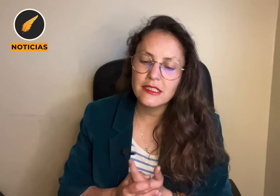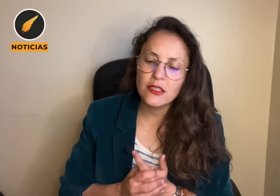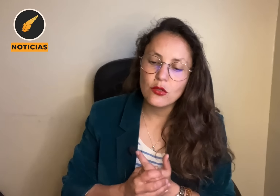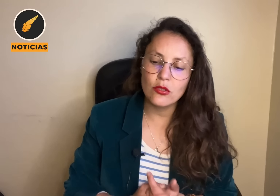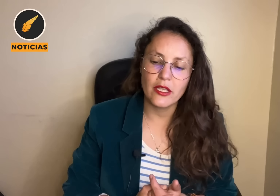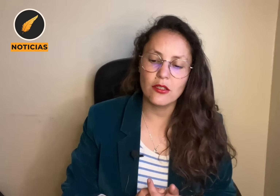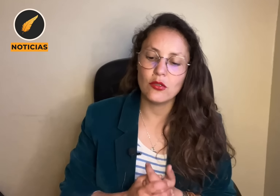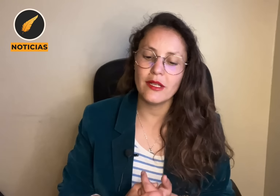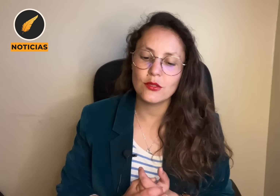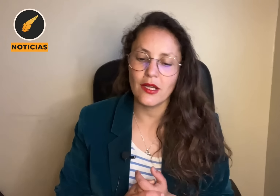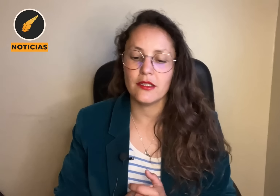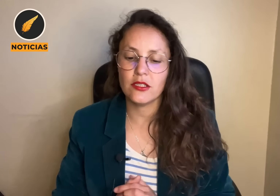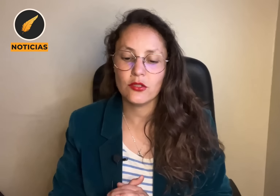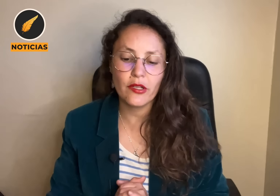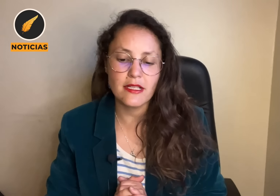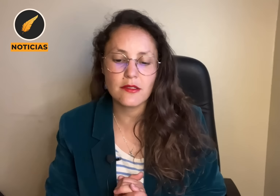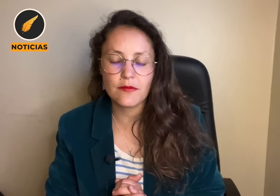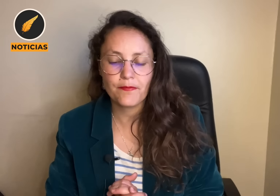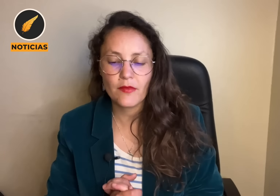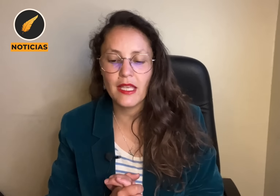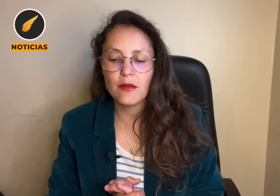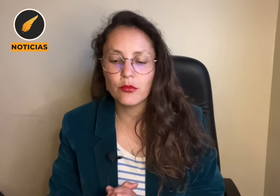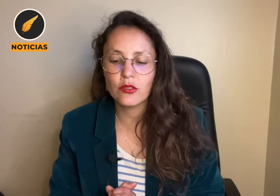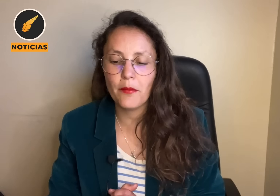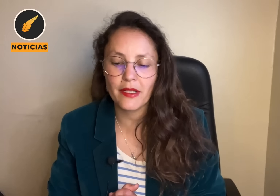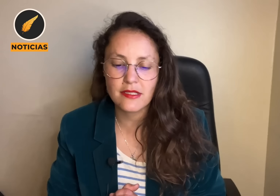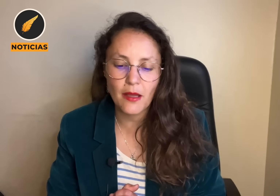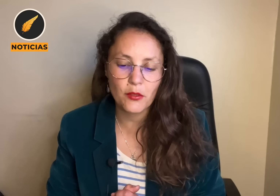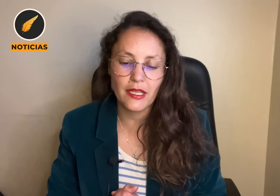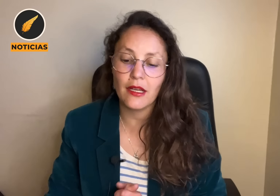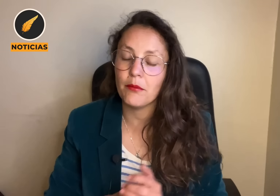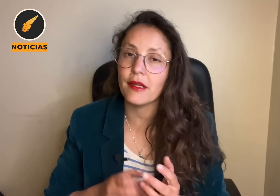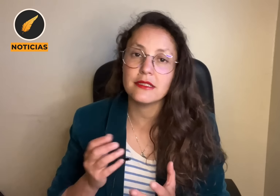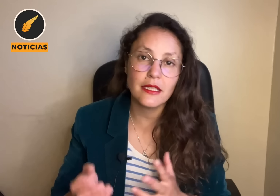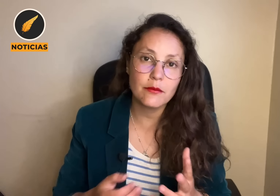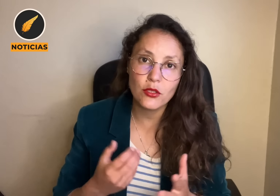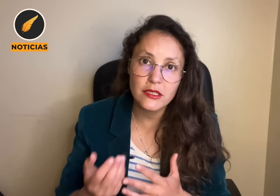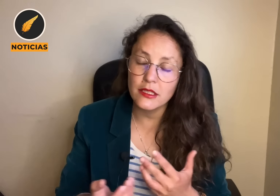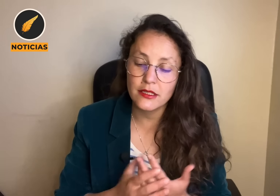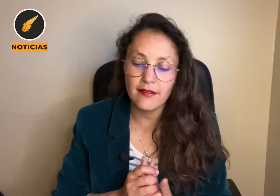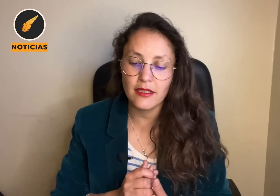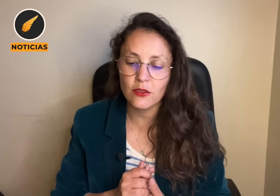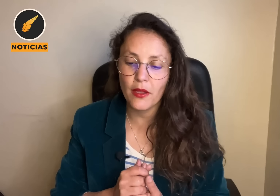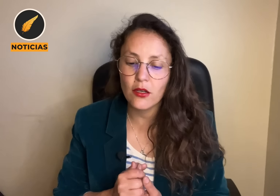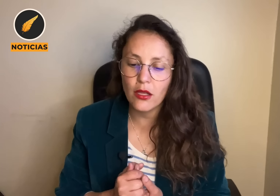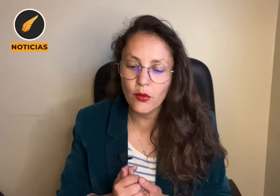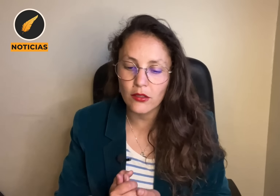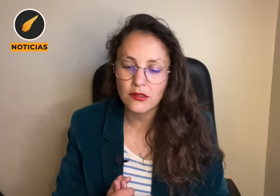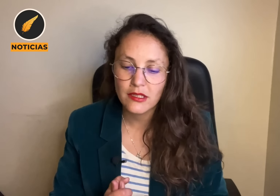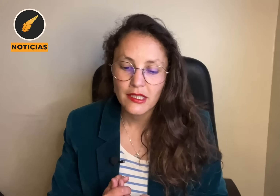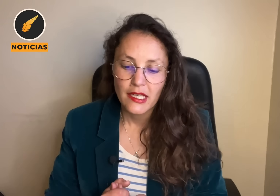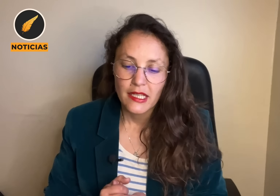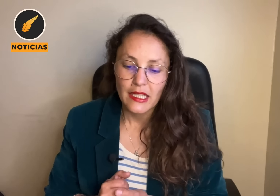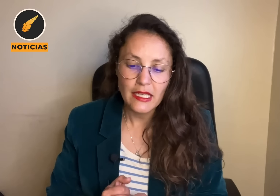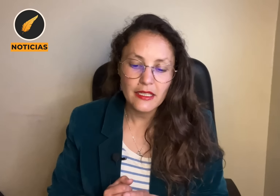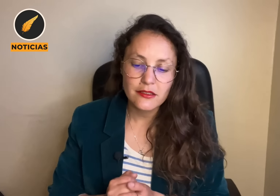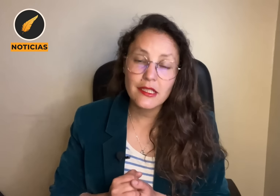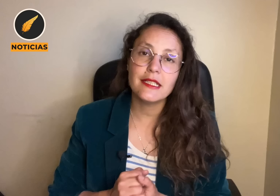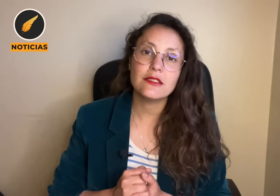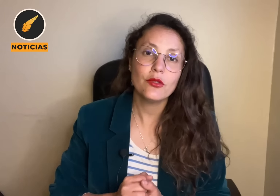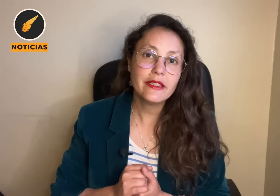Boric discute con una de sus asesoras en el punto de prensa porque al parecer Boric estaba hablando más de lo adecuado.